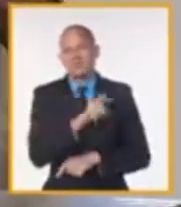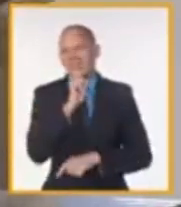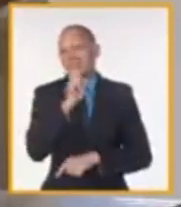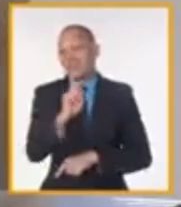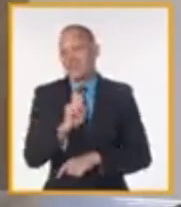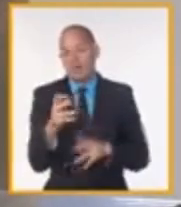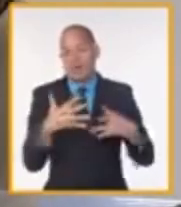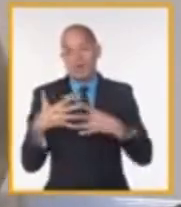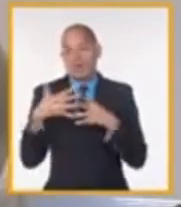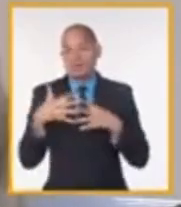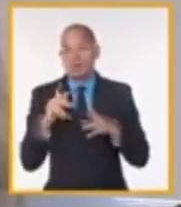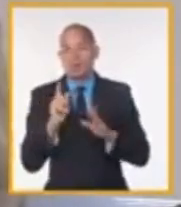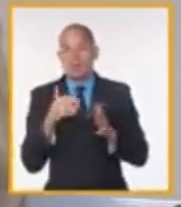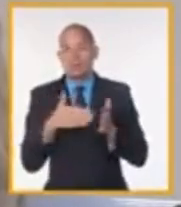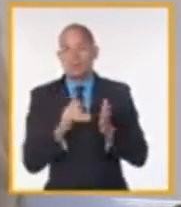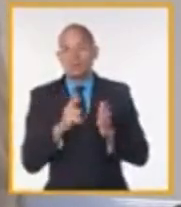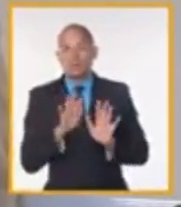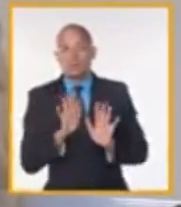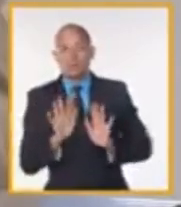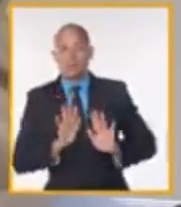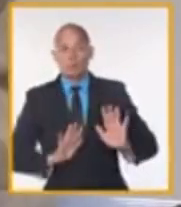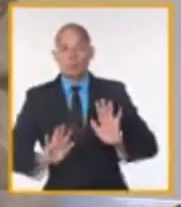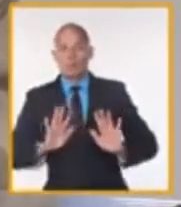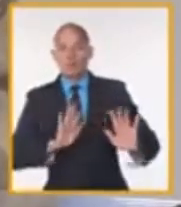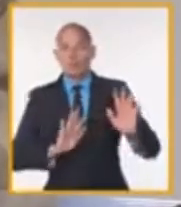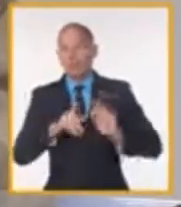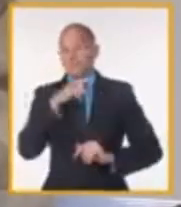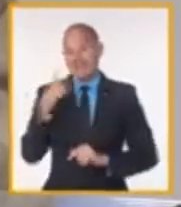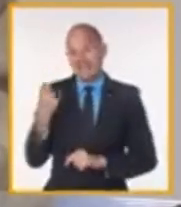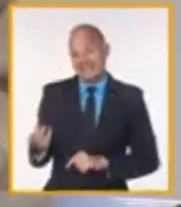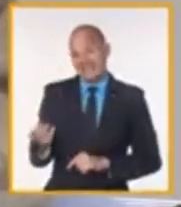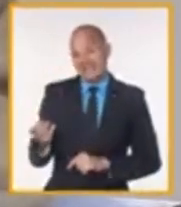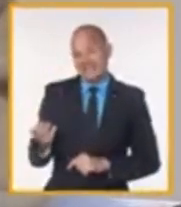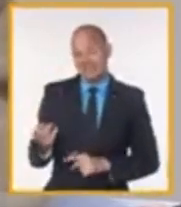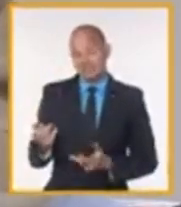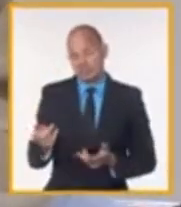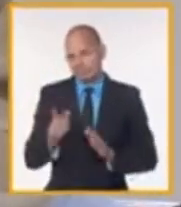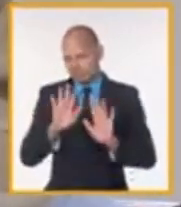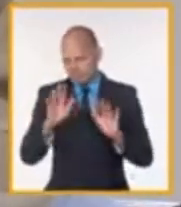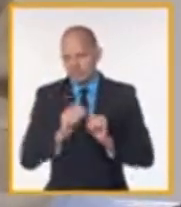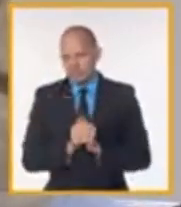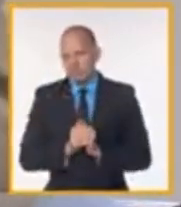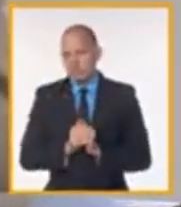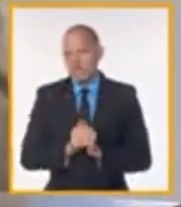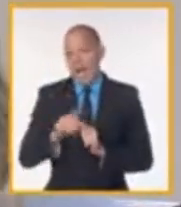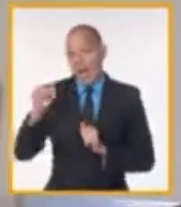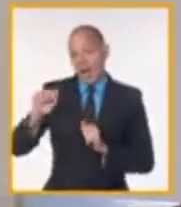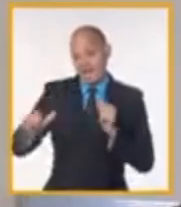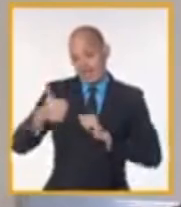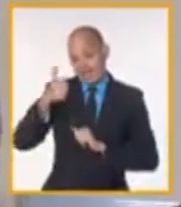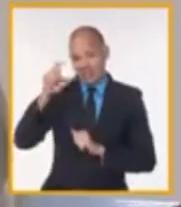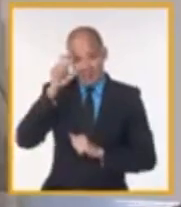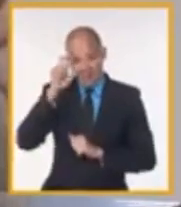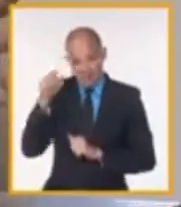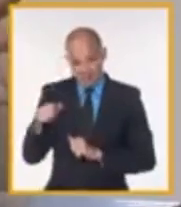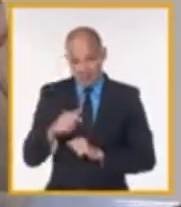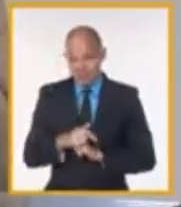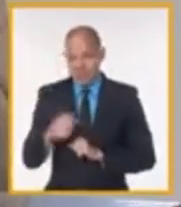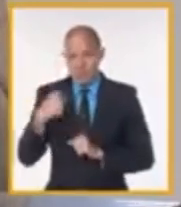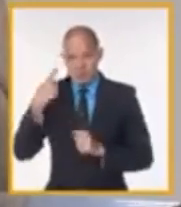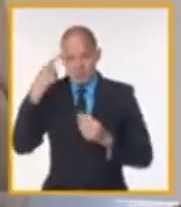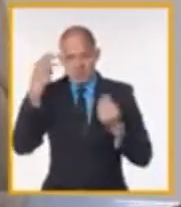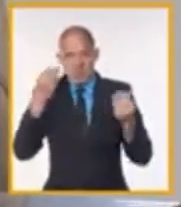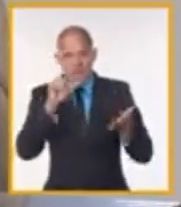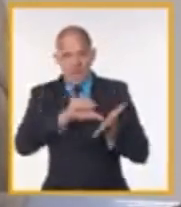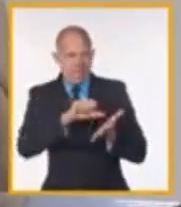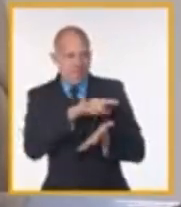quiere porque Estados Unidos perde sería el gran perdedor hoy día el gobierno de biden está No sabe ya que hacer con